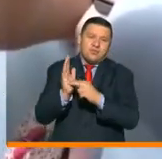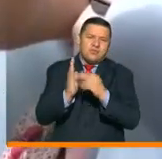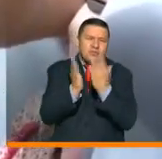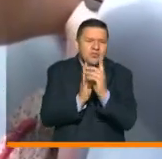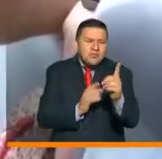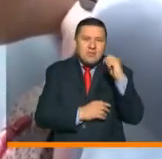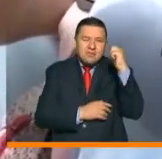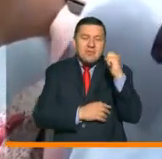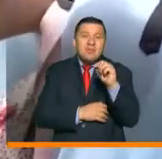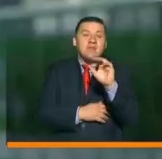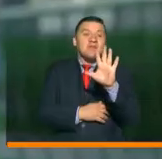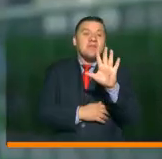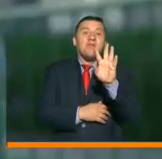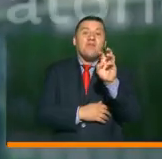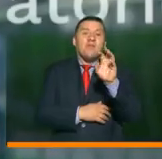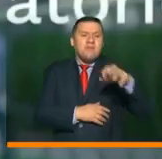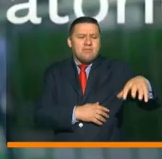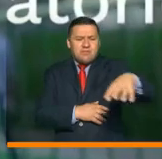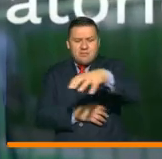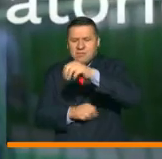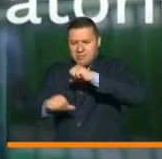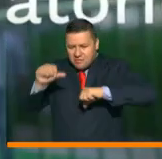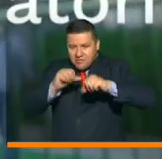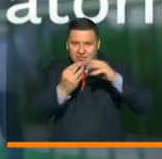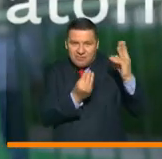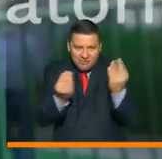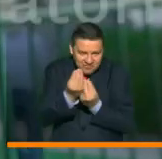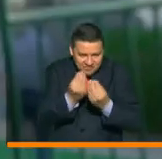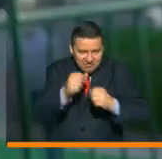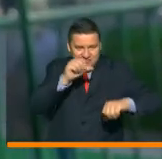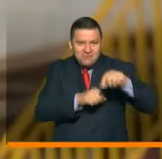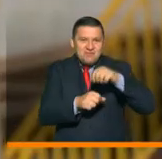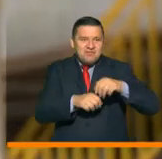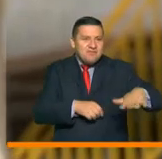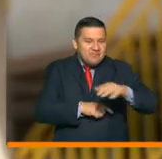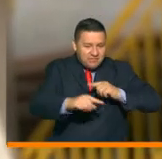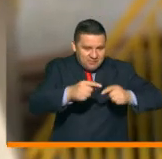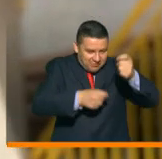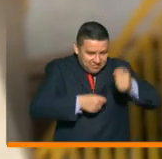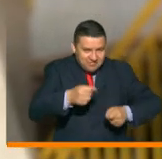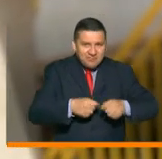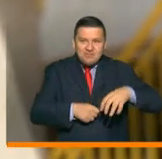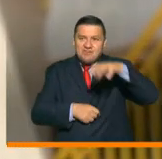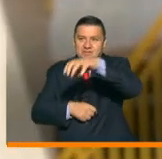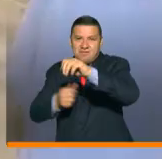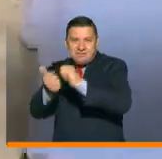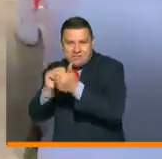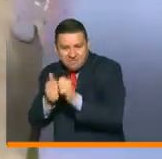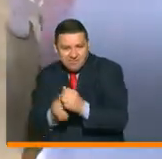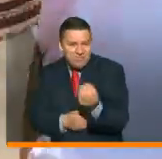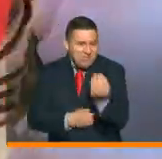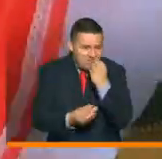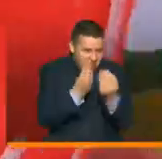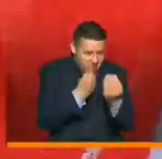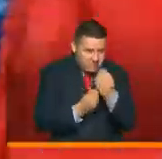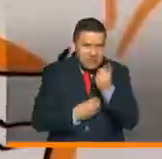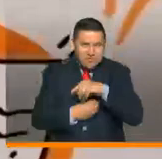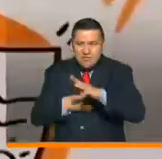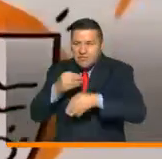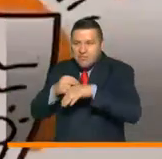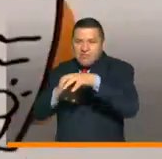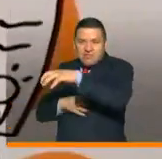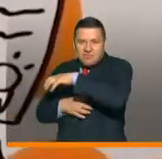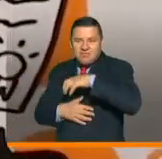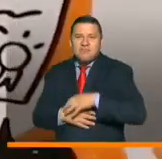tendrá 58 aulas de clases, laboratorios de física y química, zonas administrativas, áreas deportivas, comedor y áreas